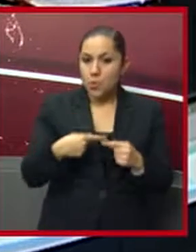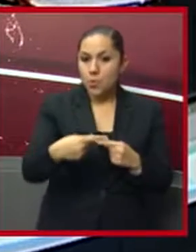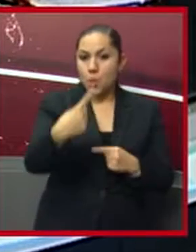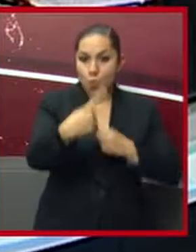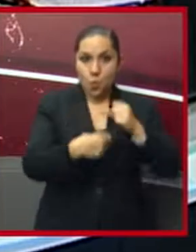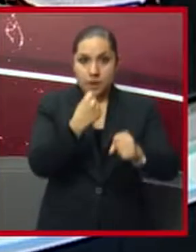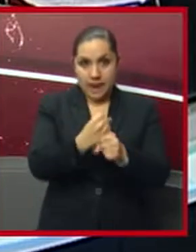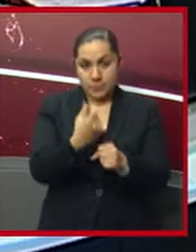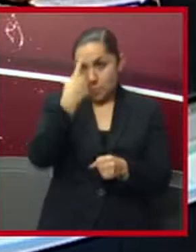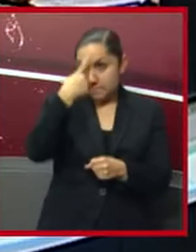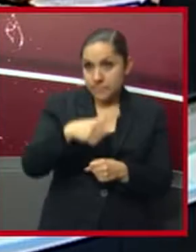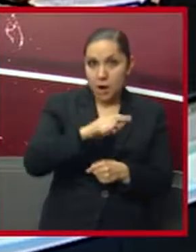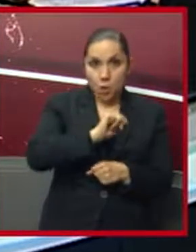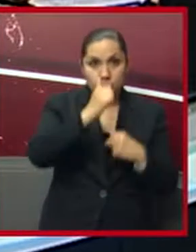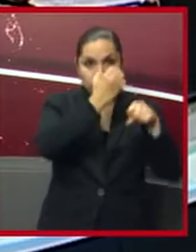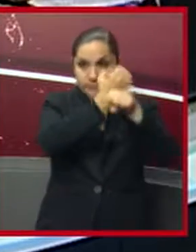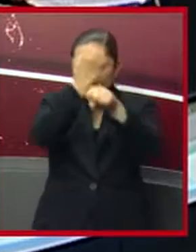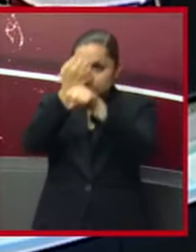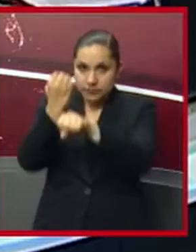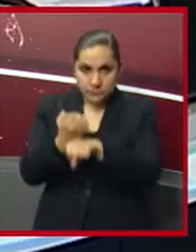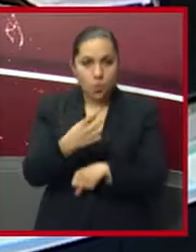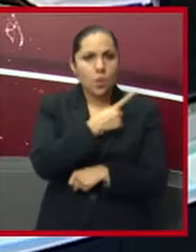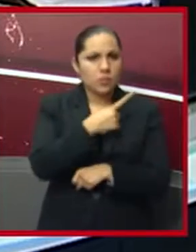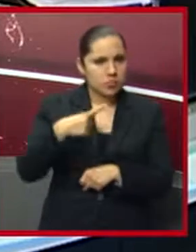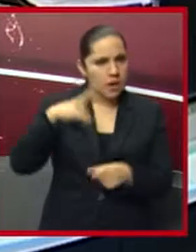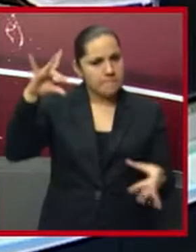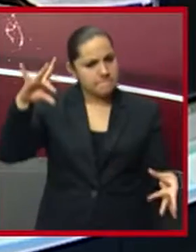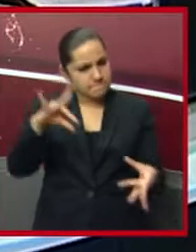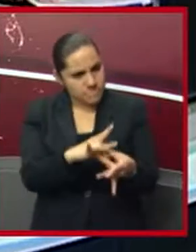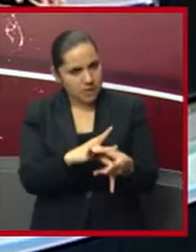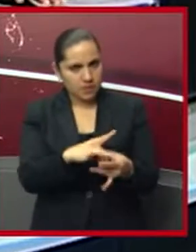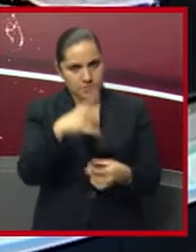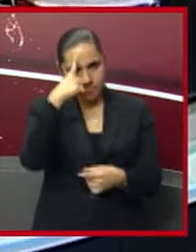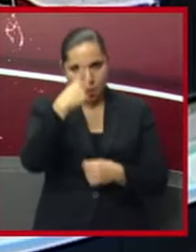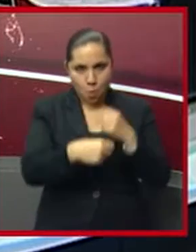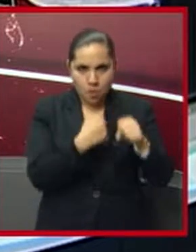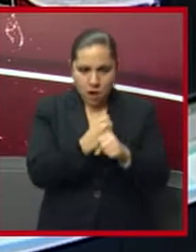a estas nuevas normas, prevean en sus ordenamientos